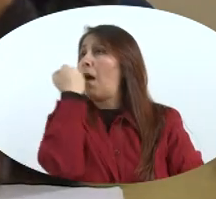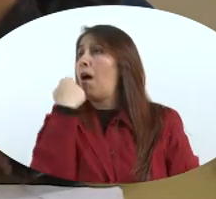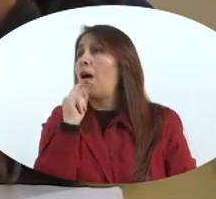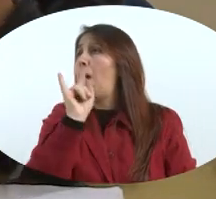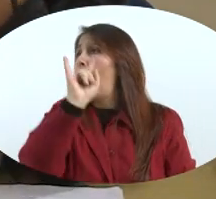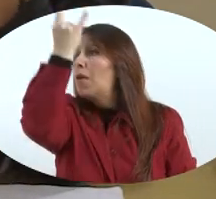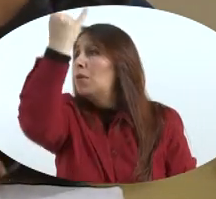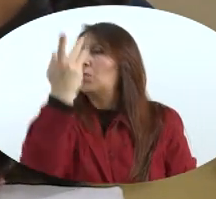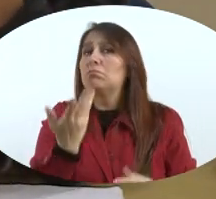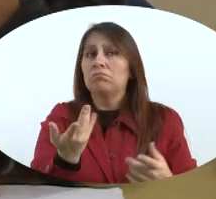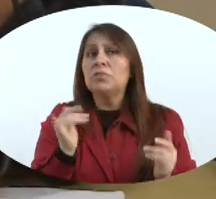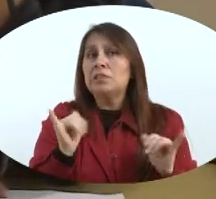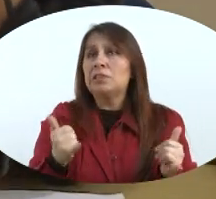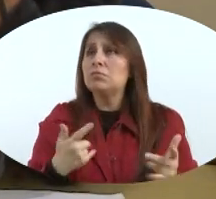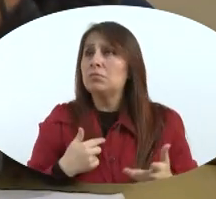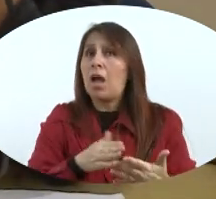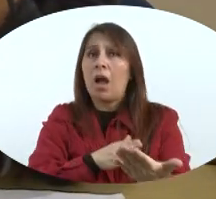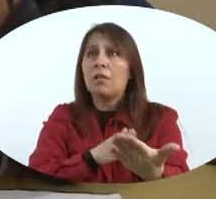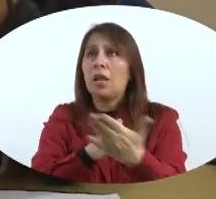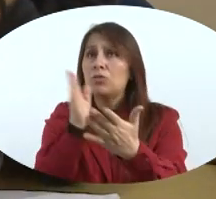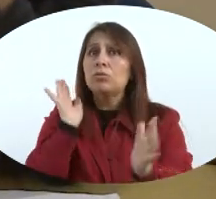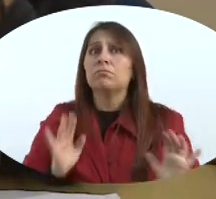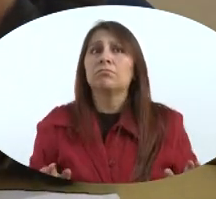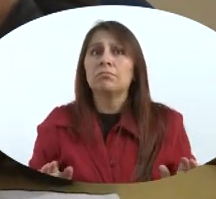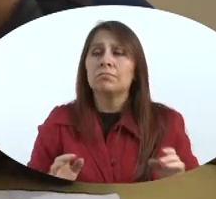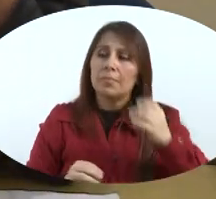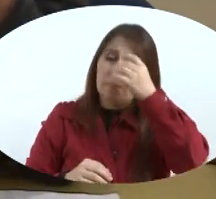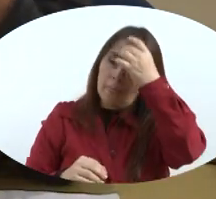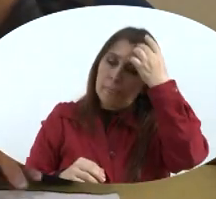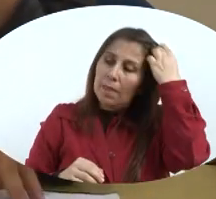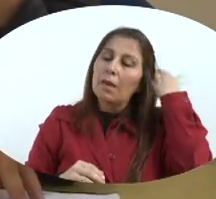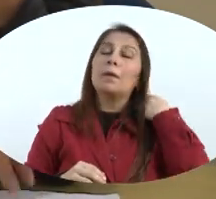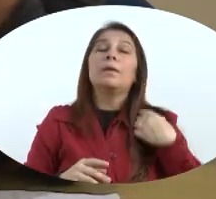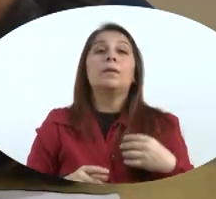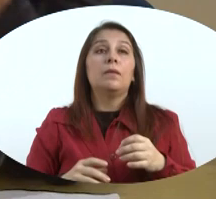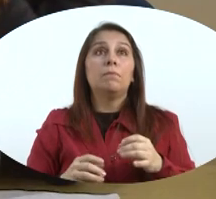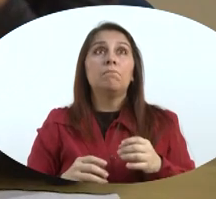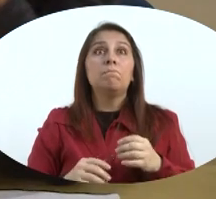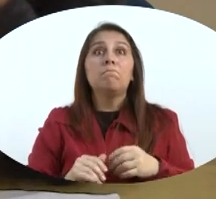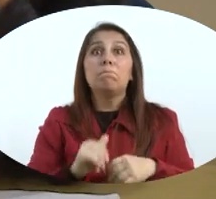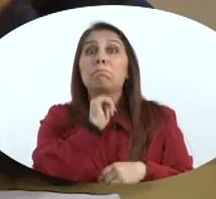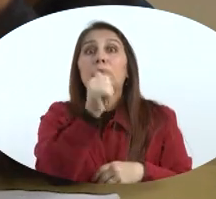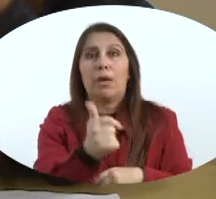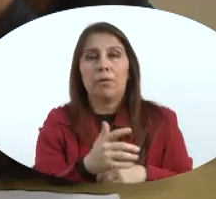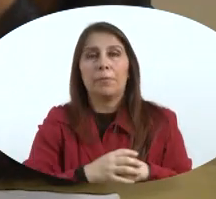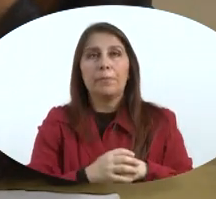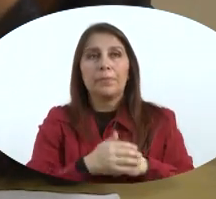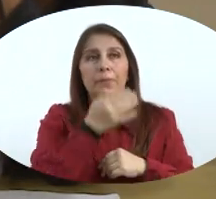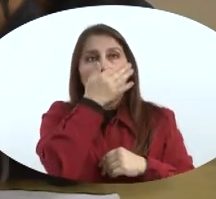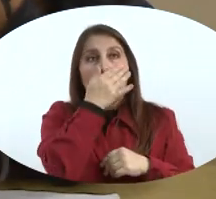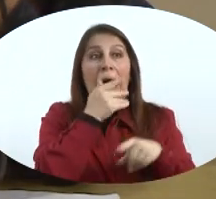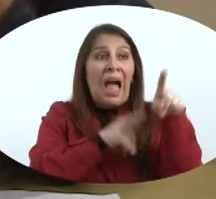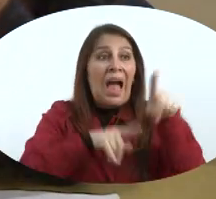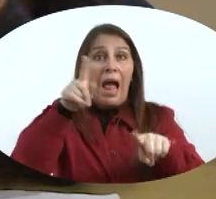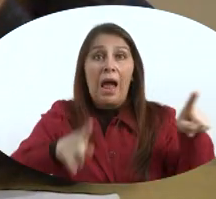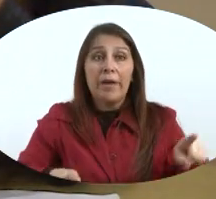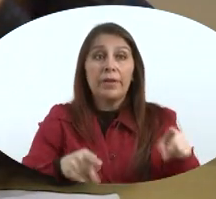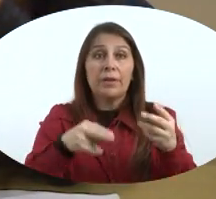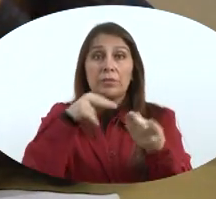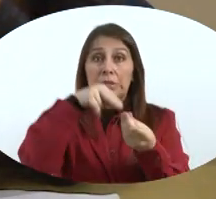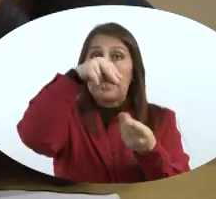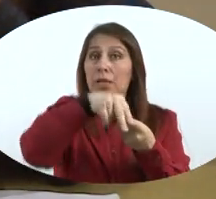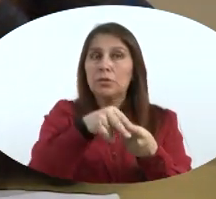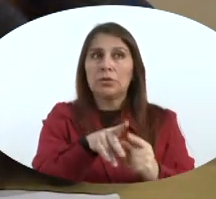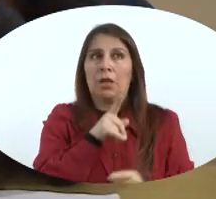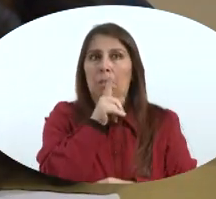tipo de violencia y bueno y más alarmante aún es que los casos que no se denuncian dentro de la